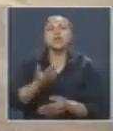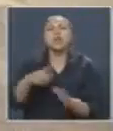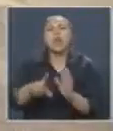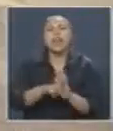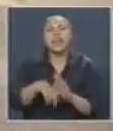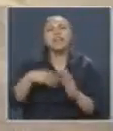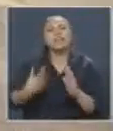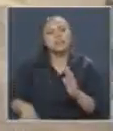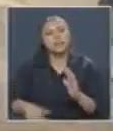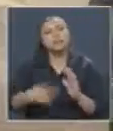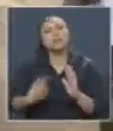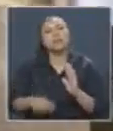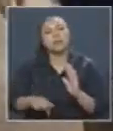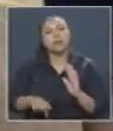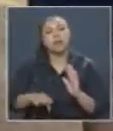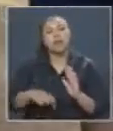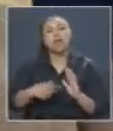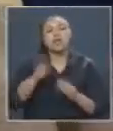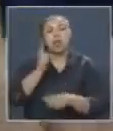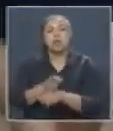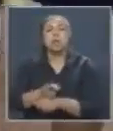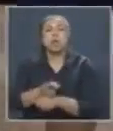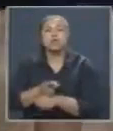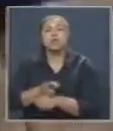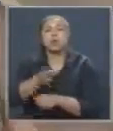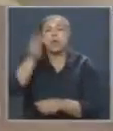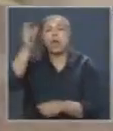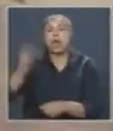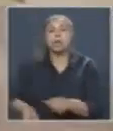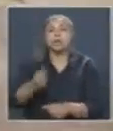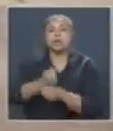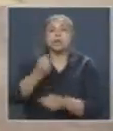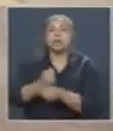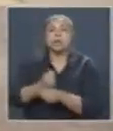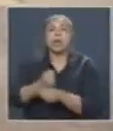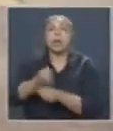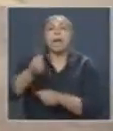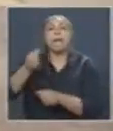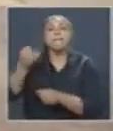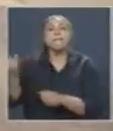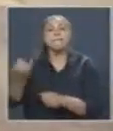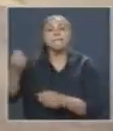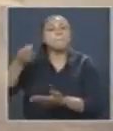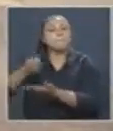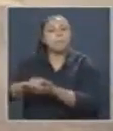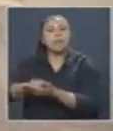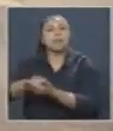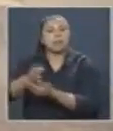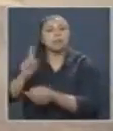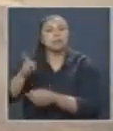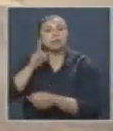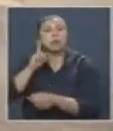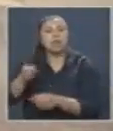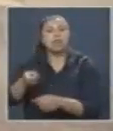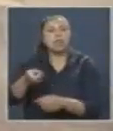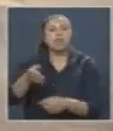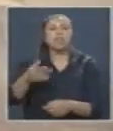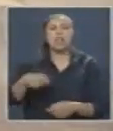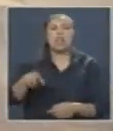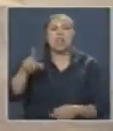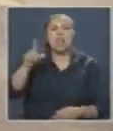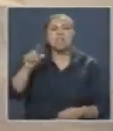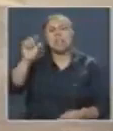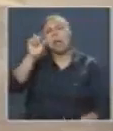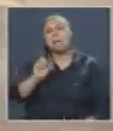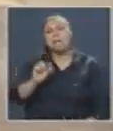que hace obligatorio a los trabajadores a honorarios el tener que cotizar y este proyecto en realidad hace que el pago sea un poco menos